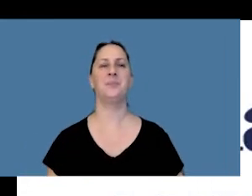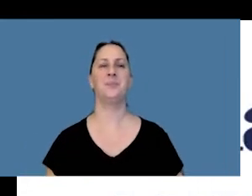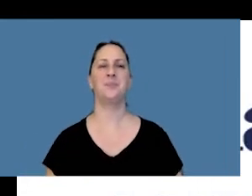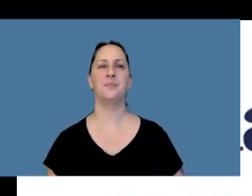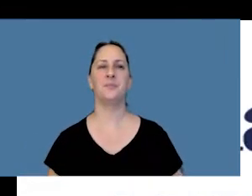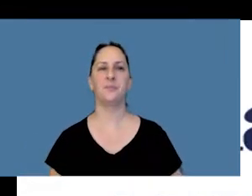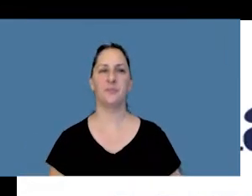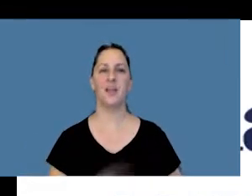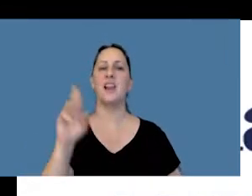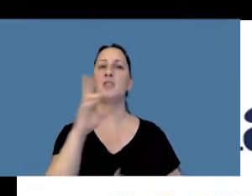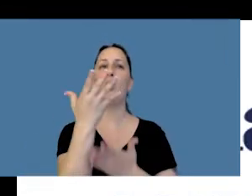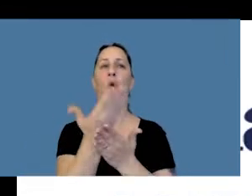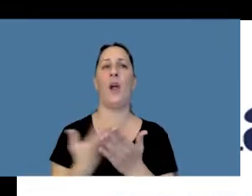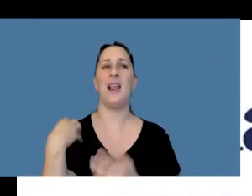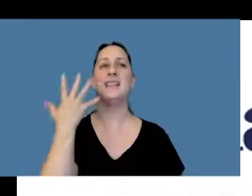La Resolución General